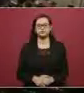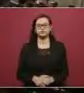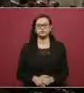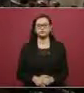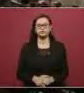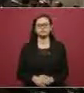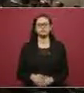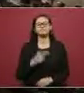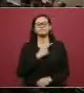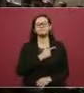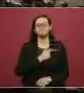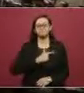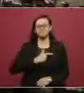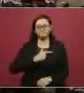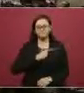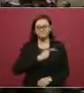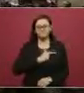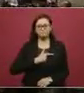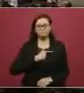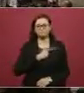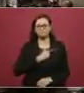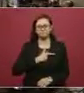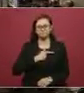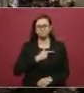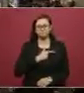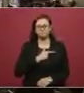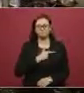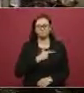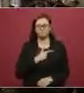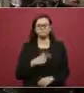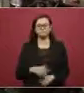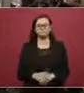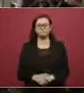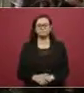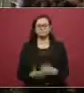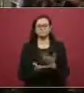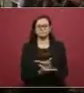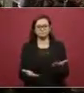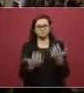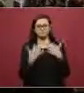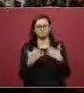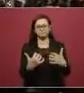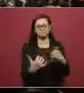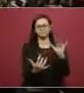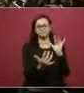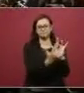da gusto estar en comunicación con ustedes y a